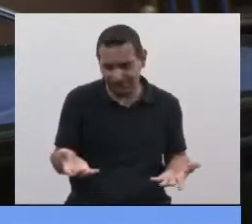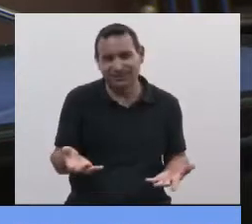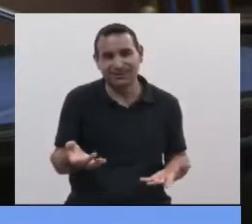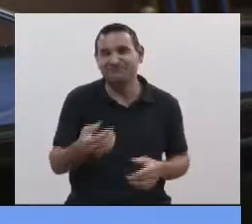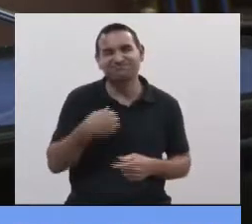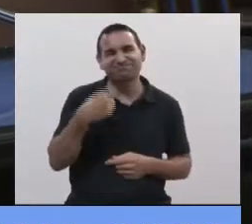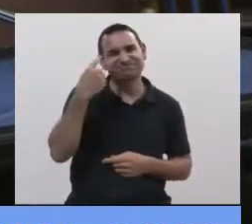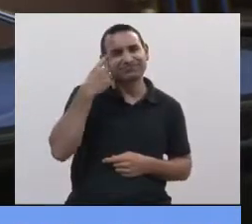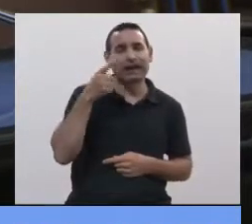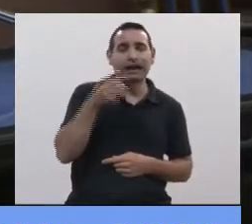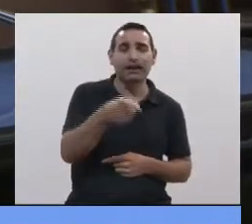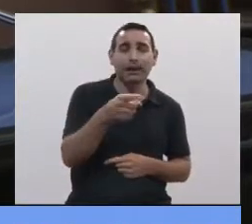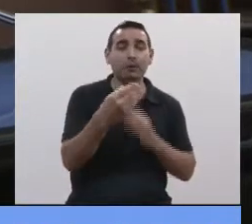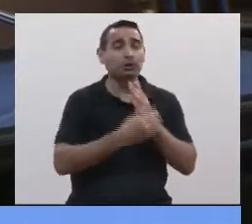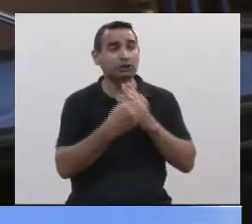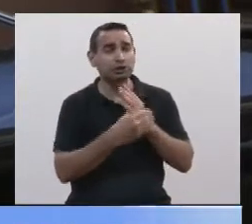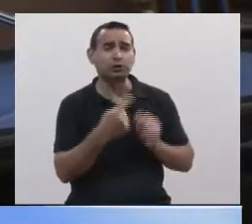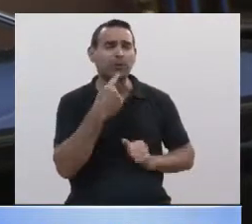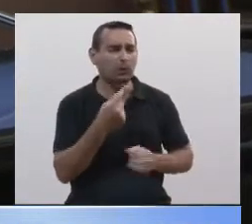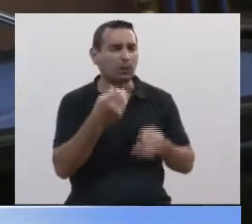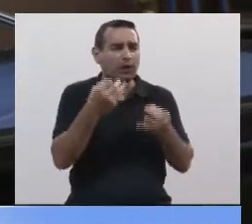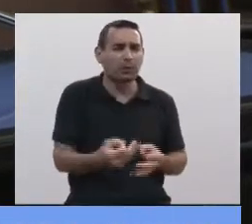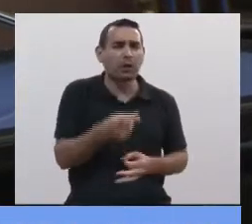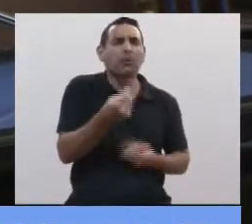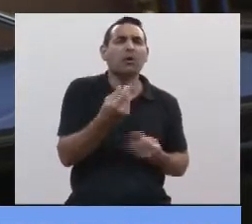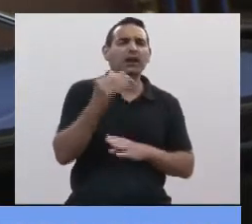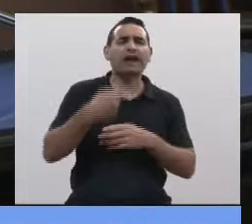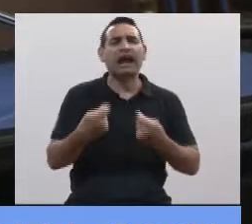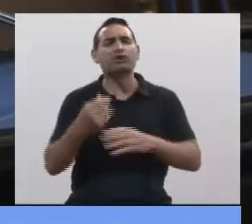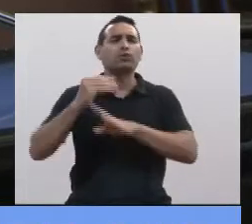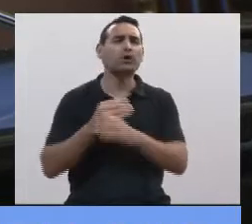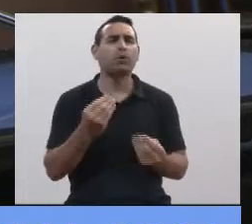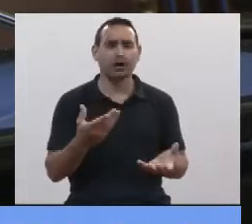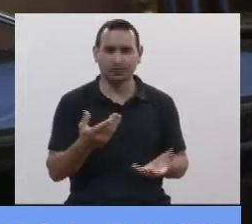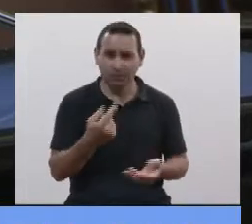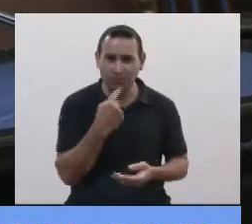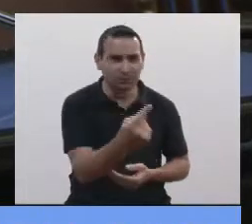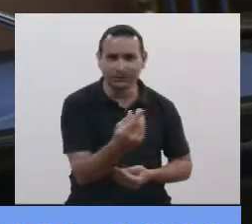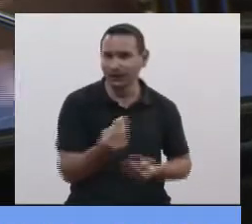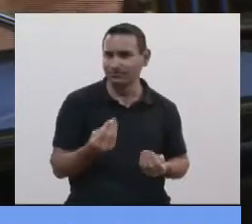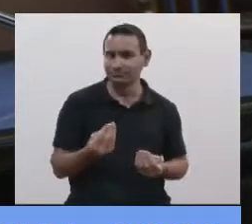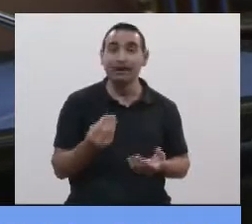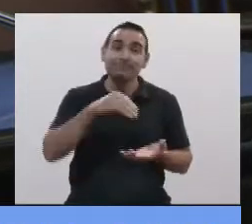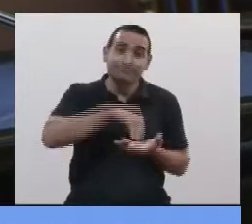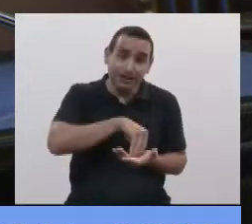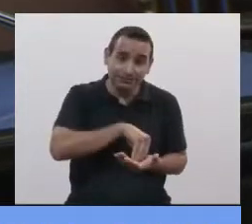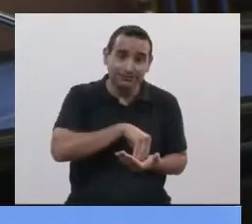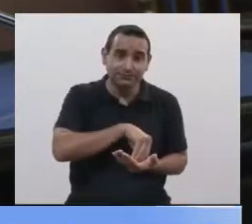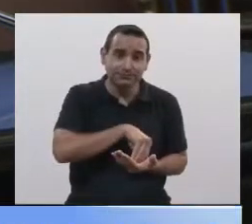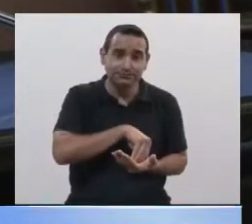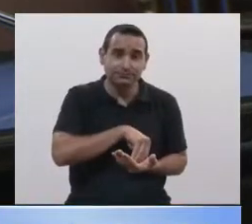no creo que el ministro pregunte con seriedad por qué tiene que bajar el gasto. Y por otro lado,